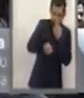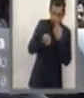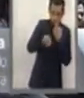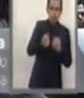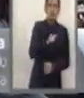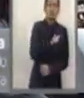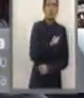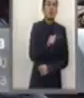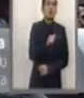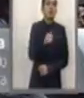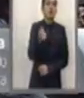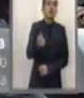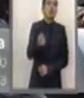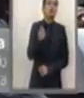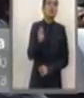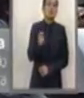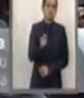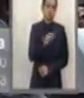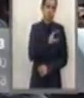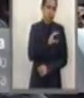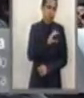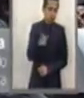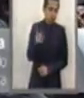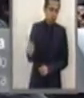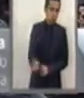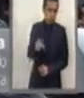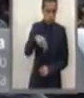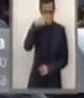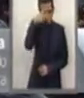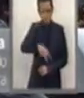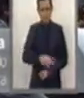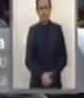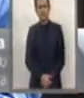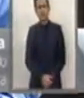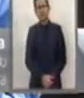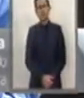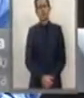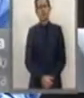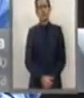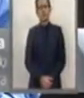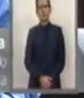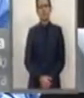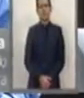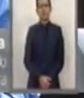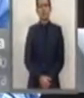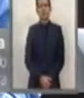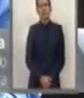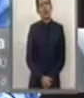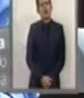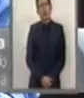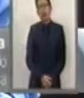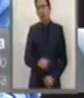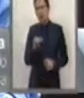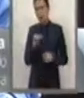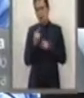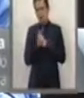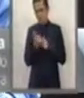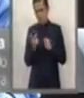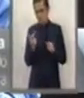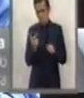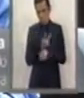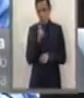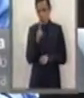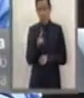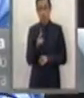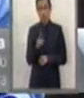de México. Un acontecimiento extraordinario que se manifiesta de manera creciente, no solo en México, sino